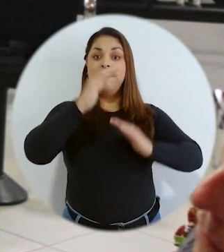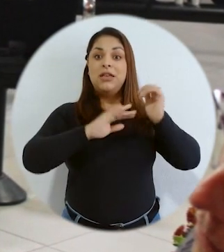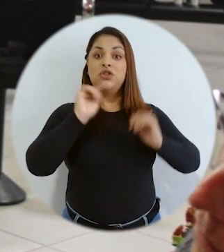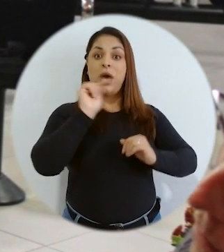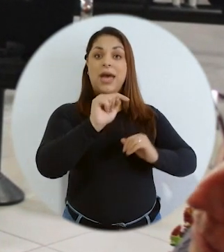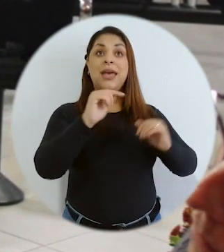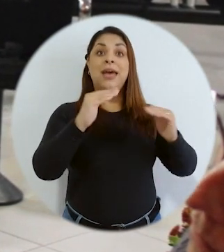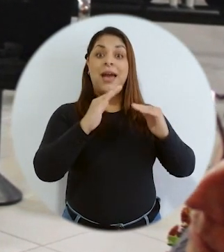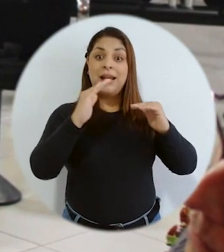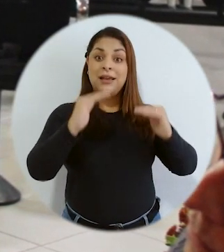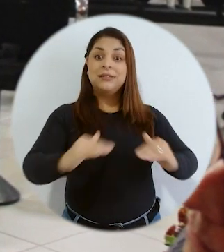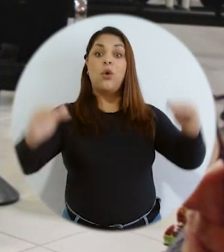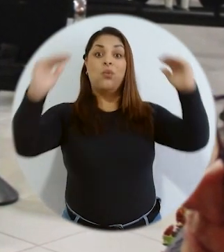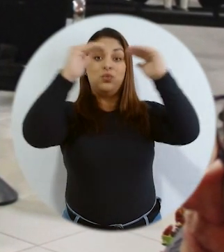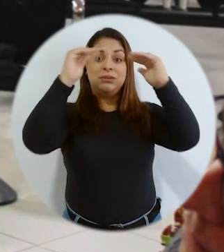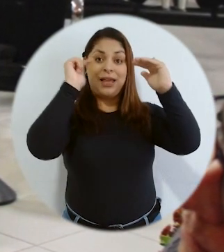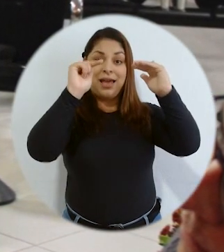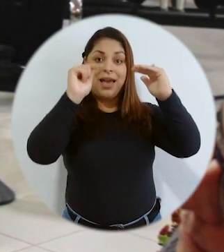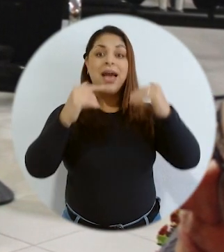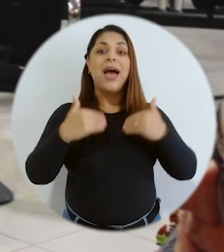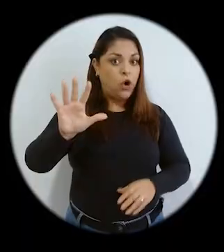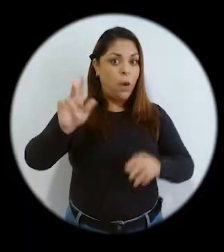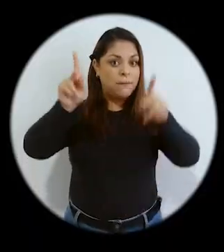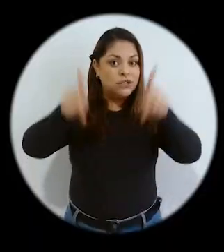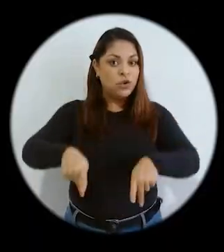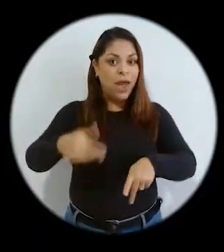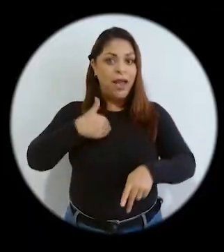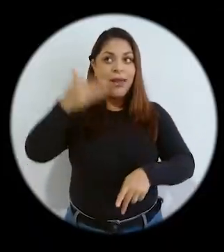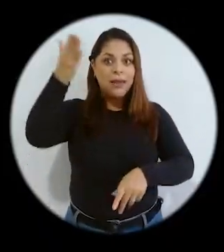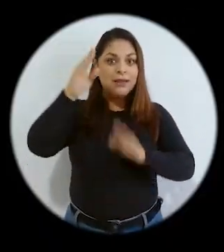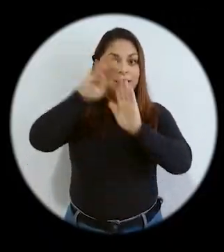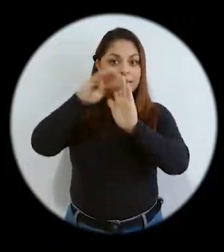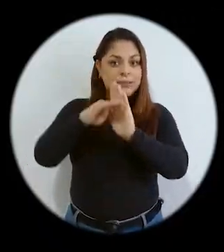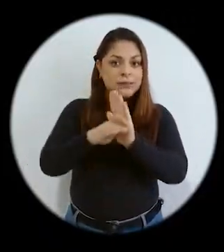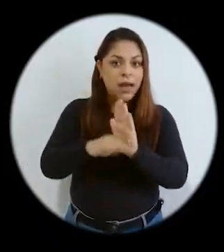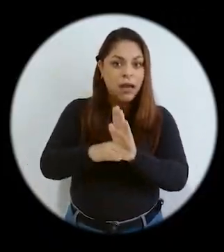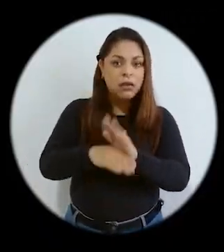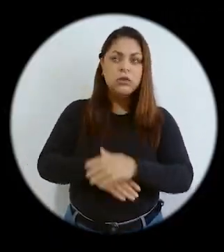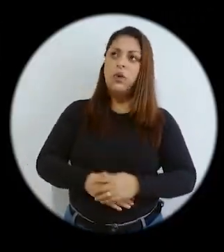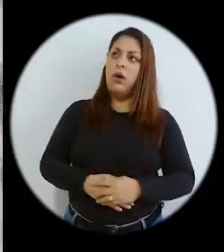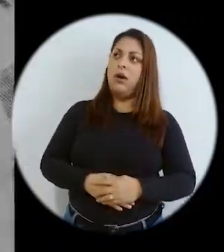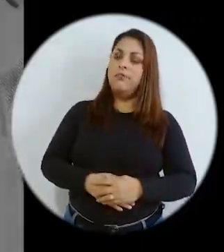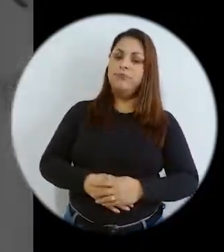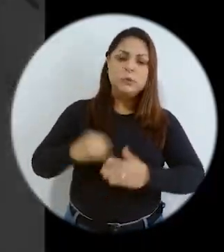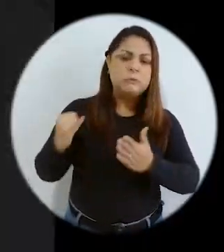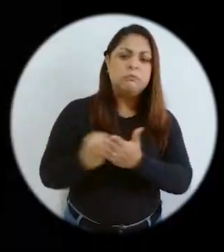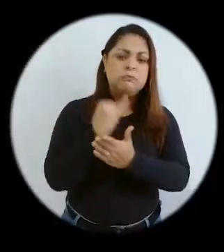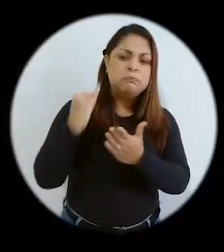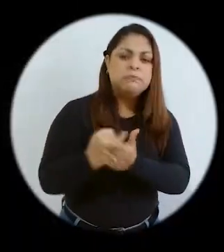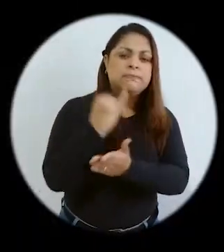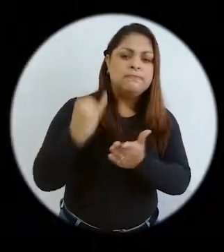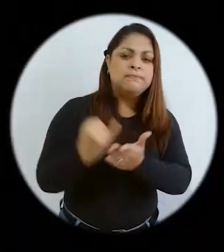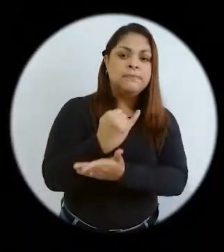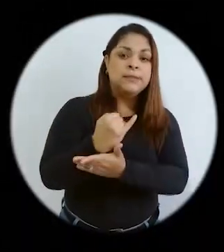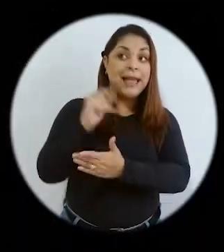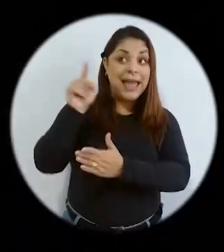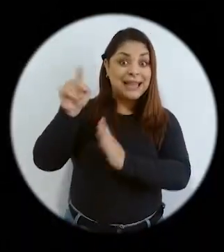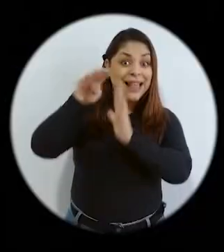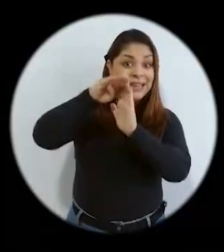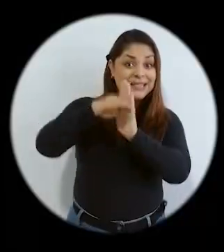menos 184 personas fueron torturadas, asesinadas y desaparecidas sin que a la fecha exista un rastro